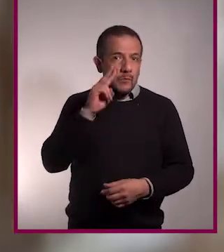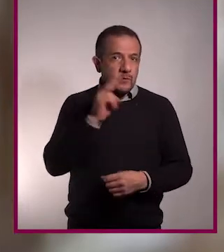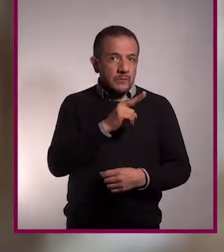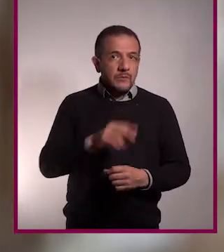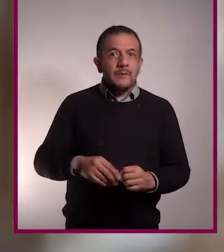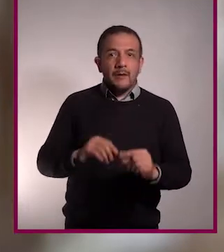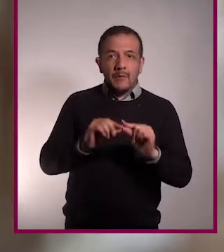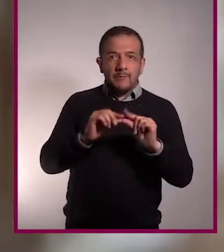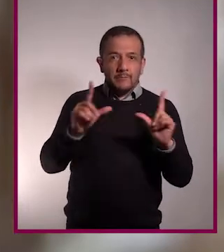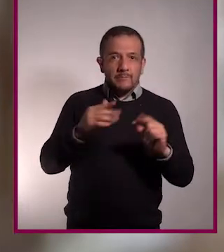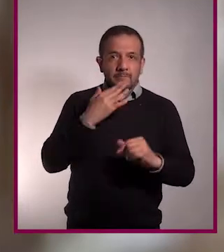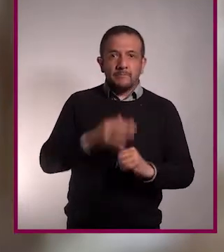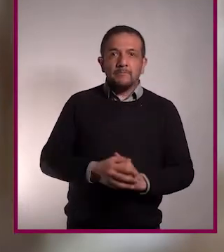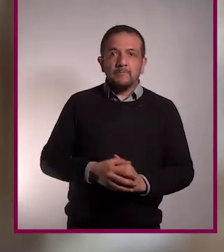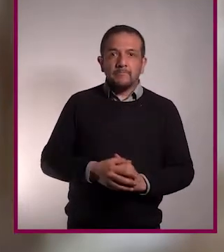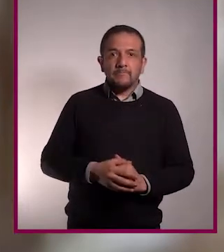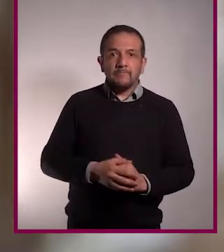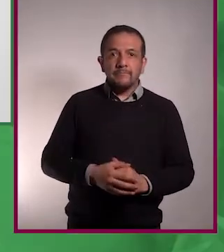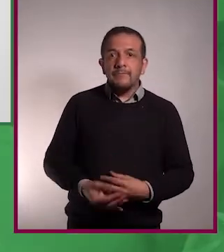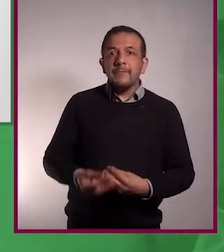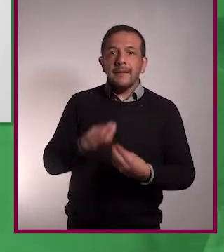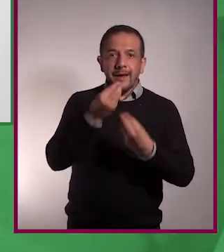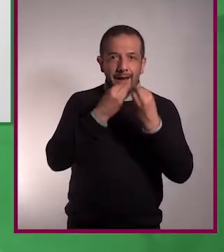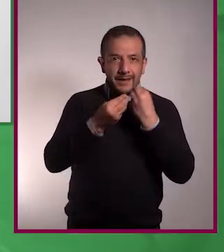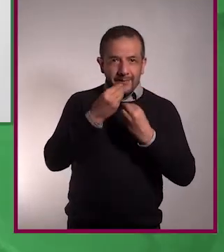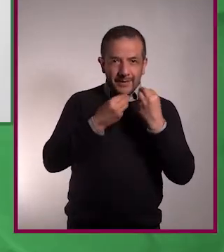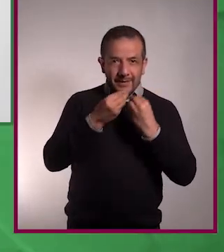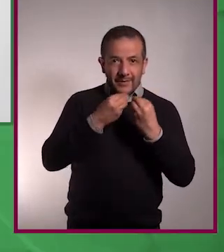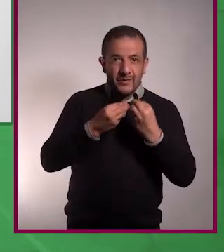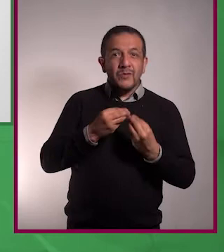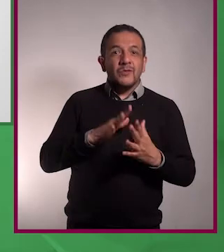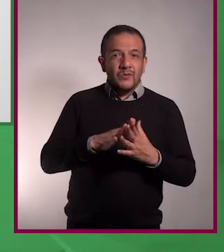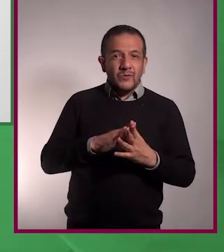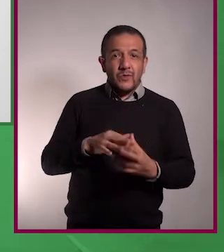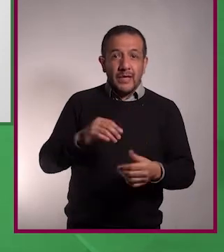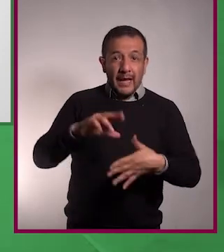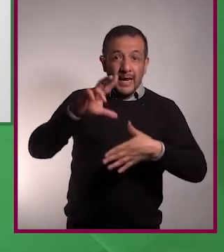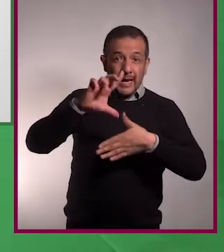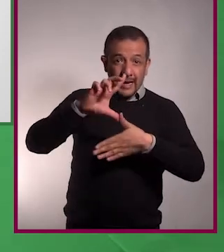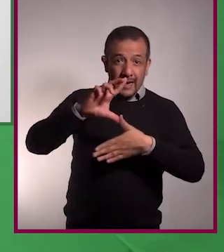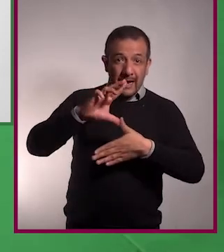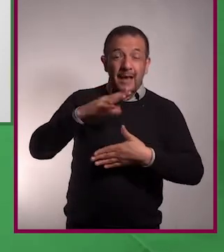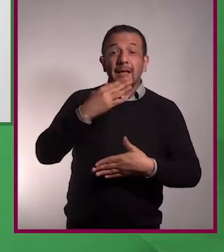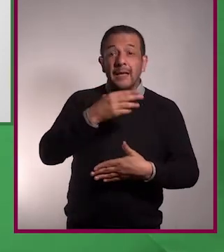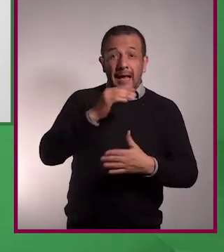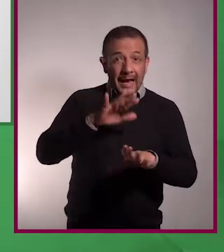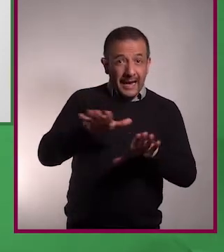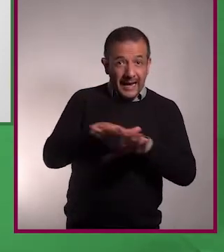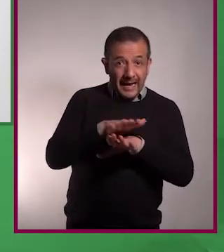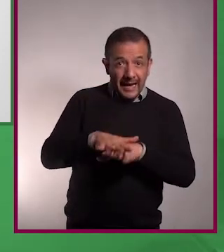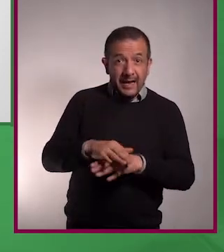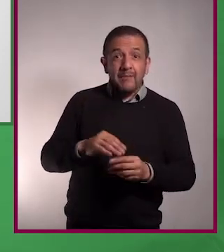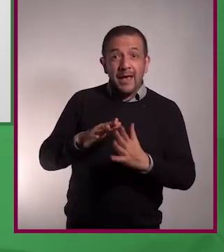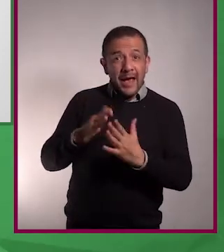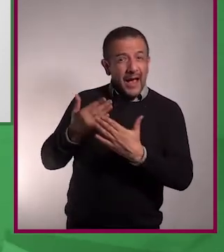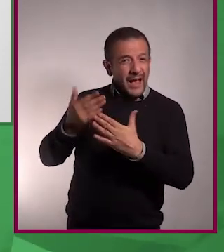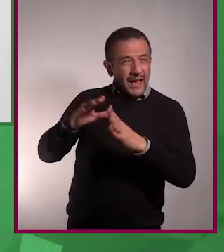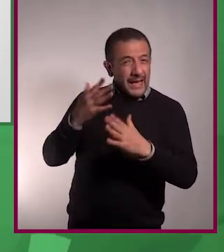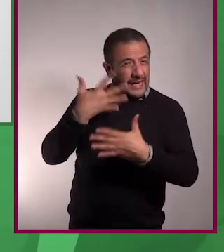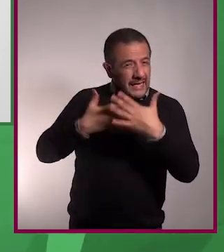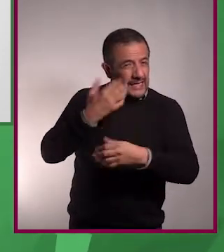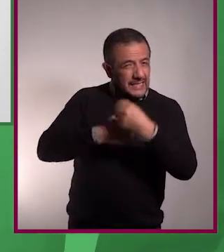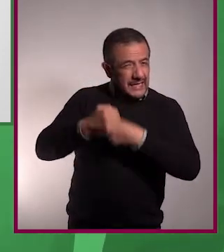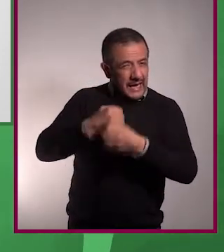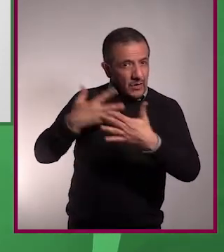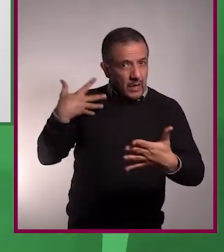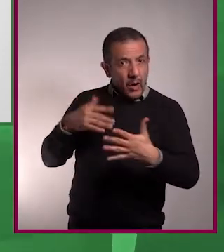los ultraprocesados, vamos a ver esta cápsula. La alimentación y la nutrición están cambiando en América Latina y el Caribe. El hambre ha